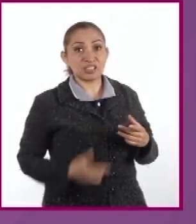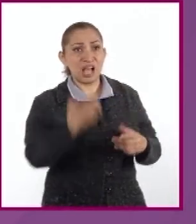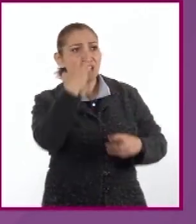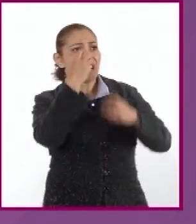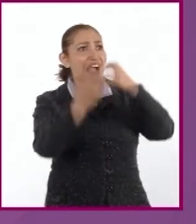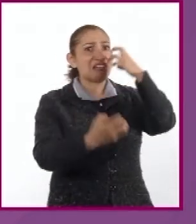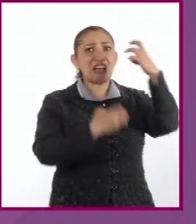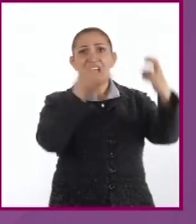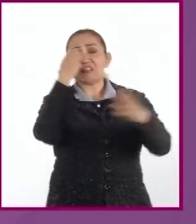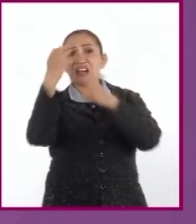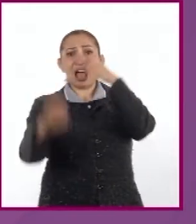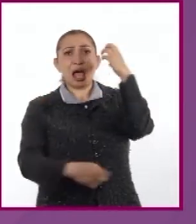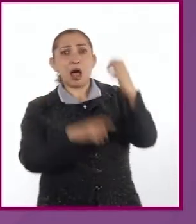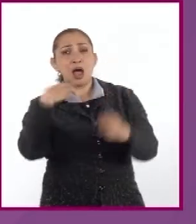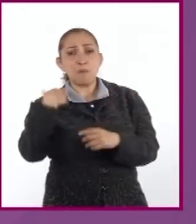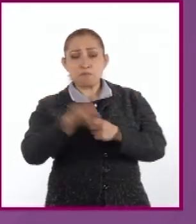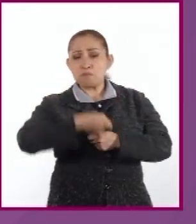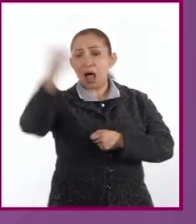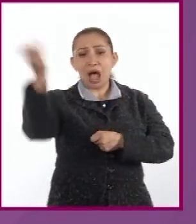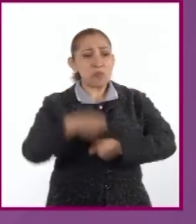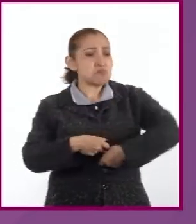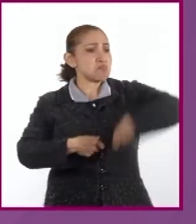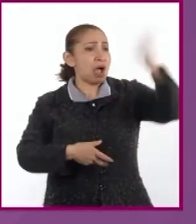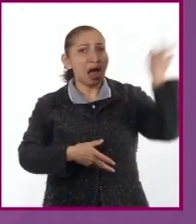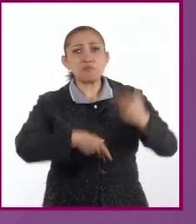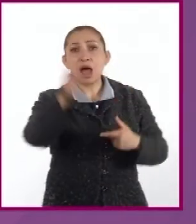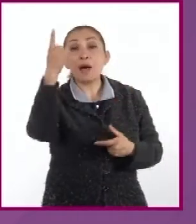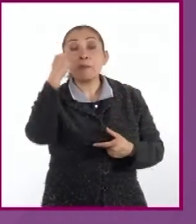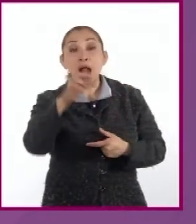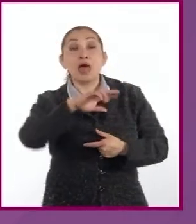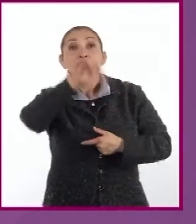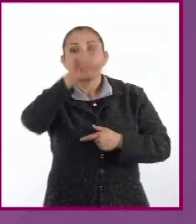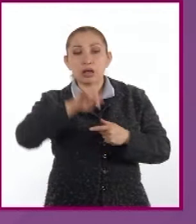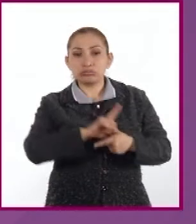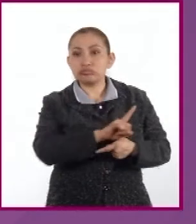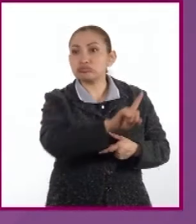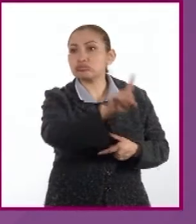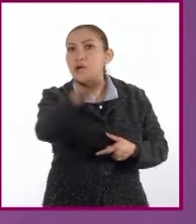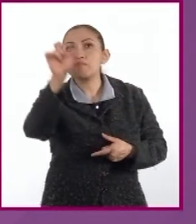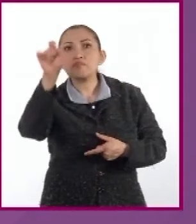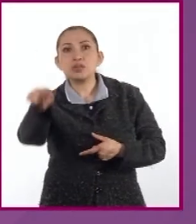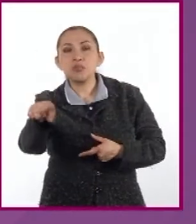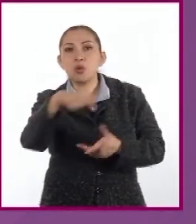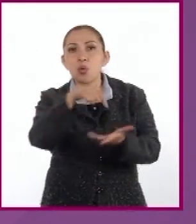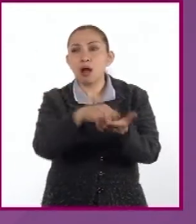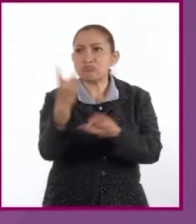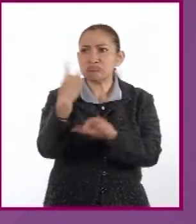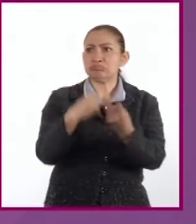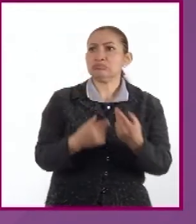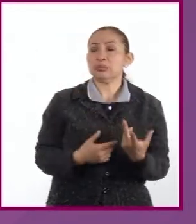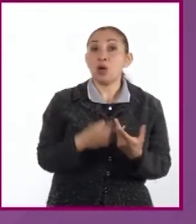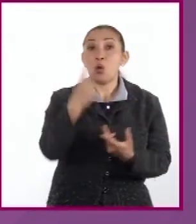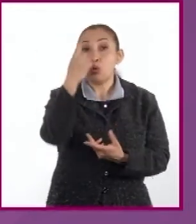escándalo, aventando los papeles que encontraba para regresarse después por donde había venido. Un señor que vivía cerca